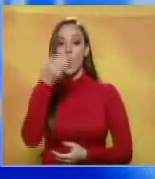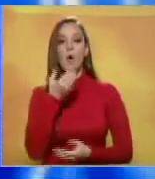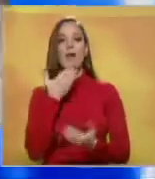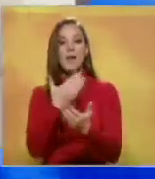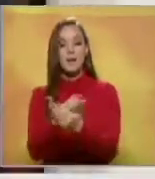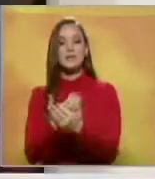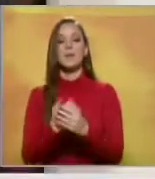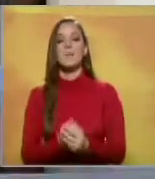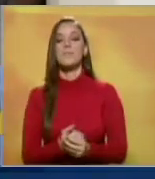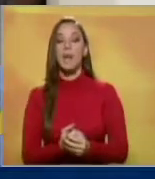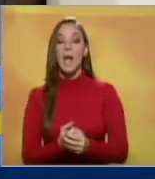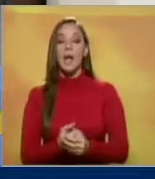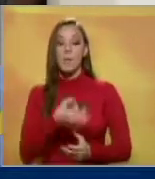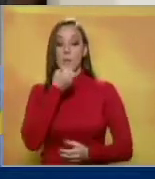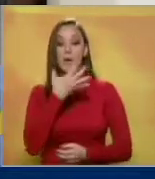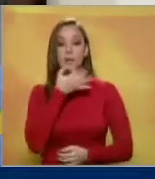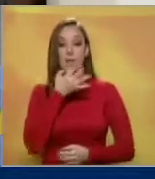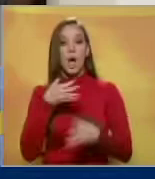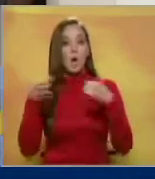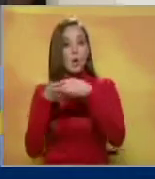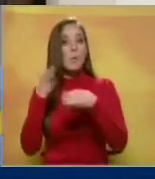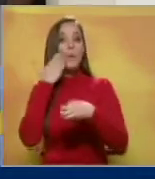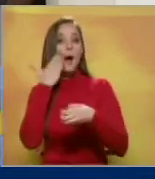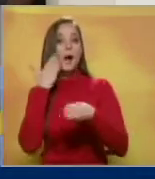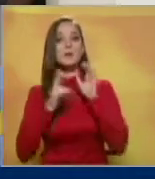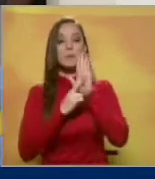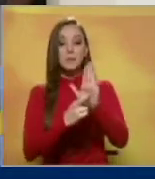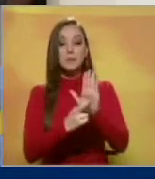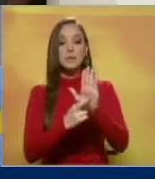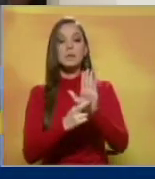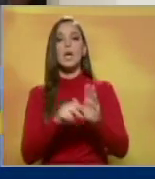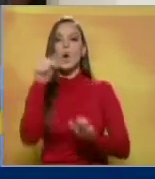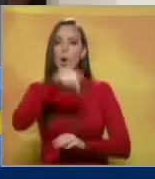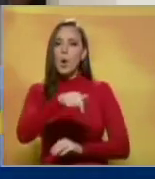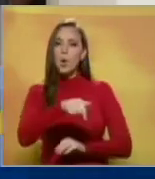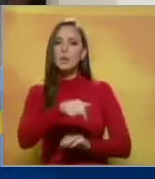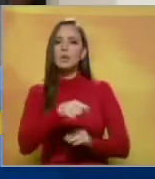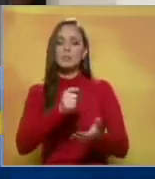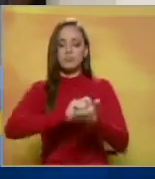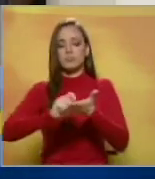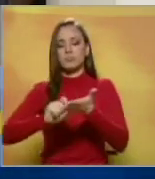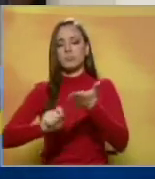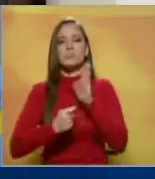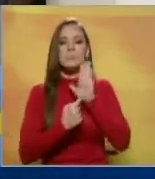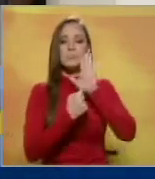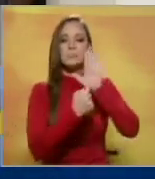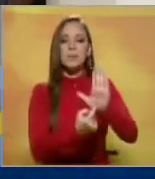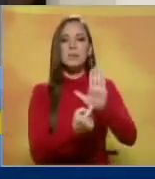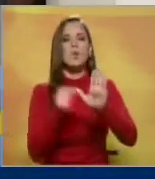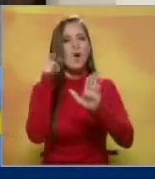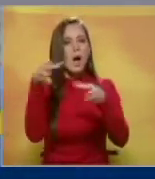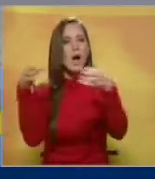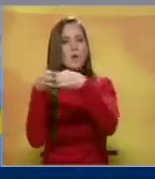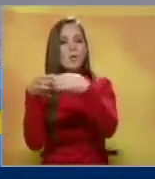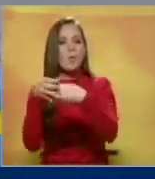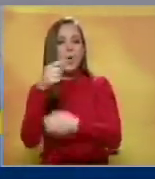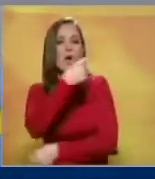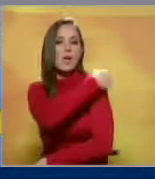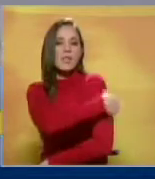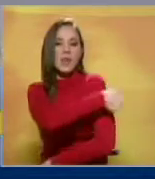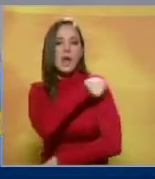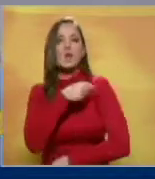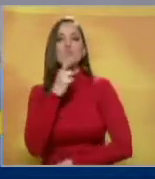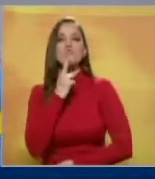gracias amigos buenas tardes el grupo de padres y representantes presentó un escrito ante este organismo donde hay